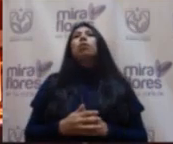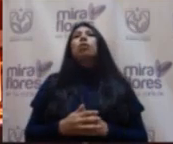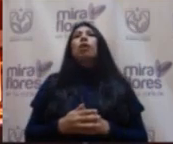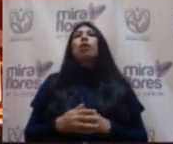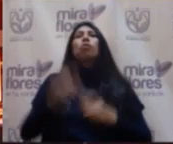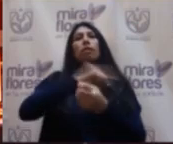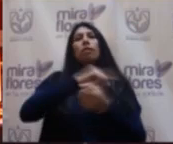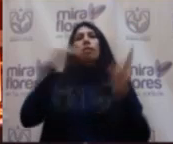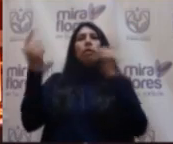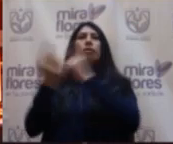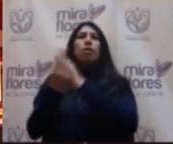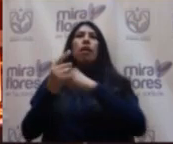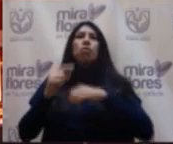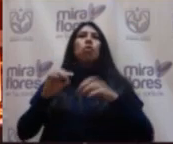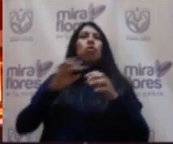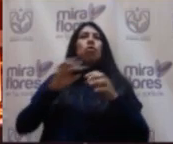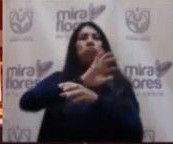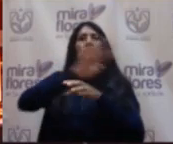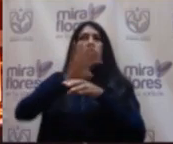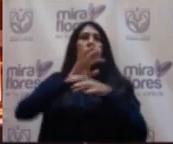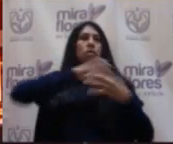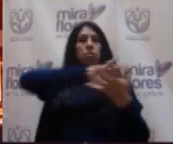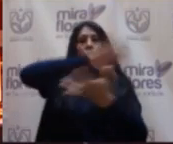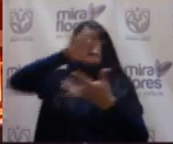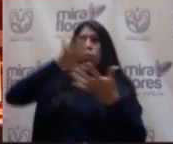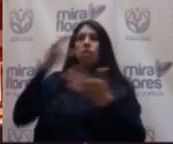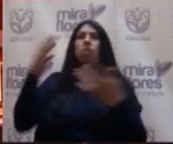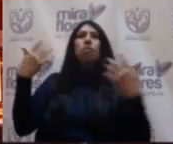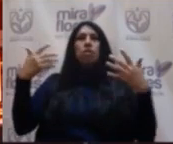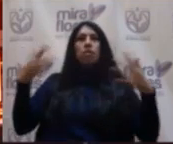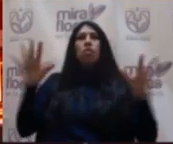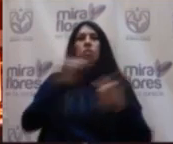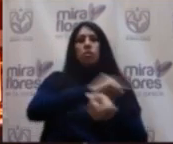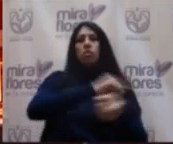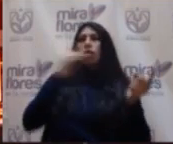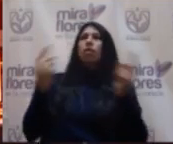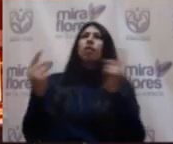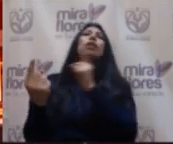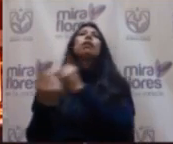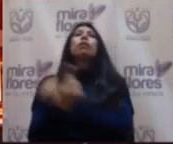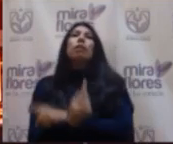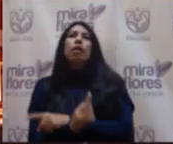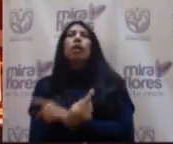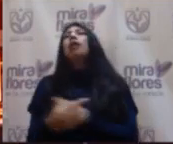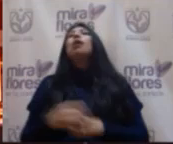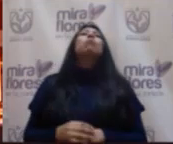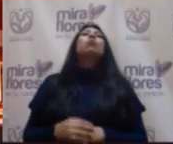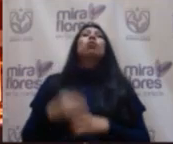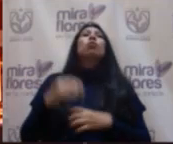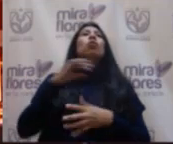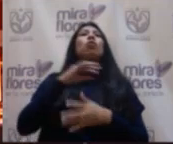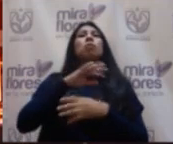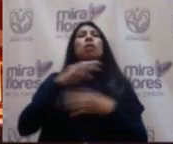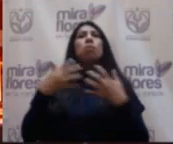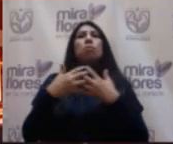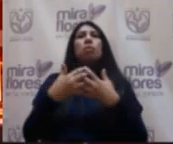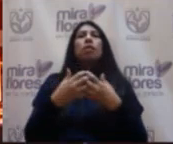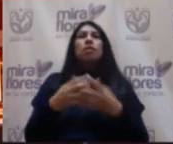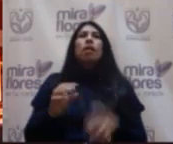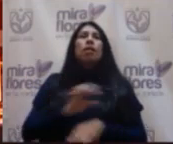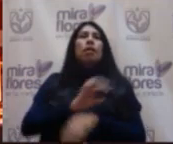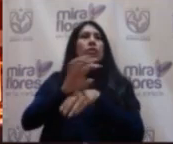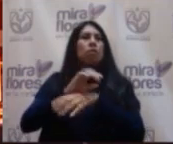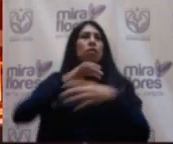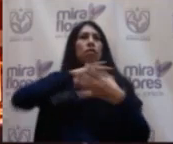climático. Ya lo hemos dicho, desde la época de la revolución industrial el clima ha ido variando y ha habido un